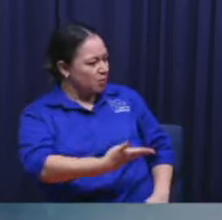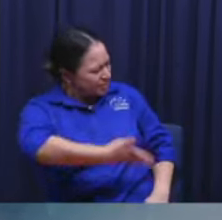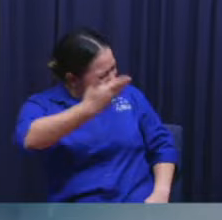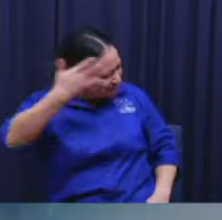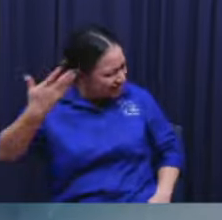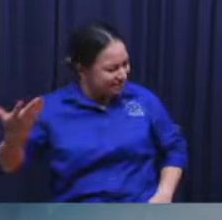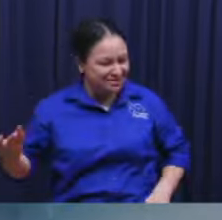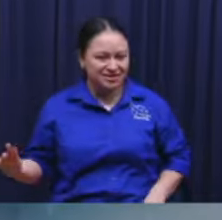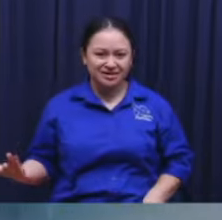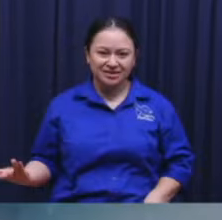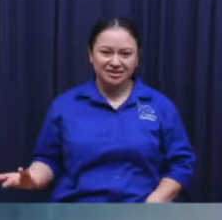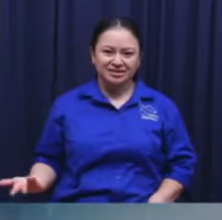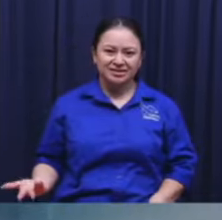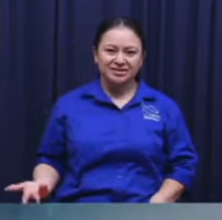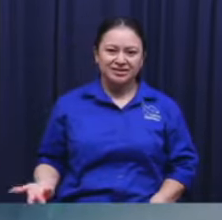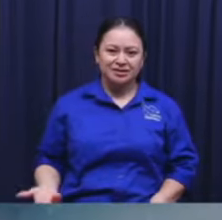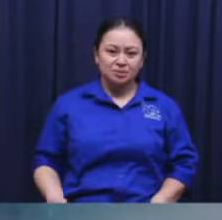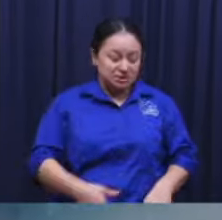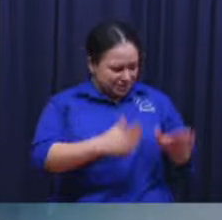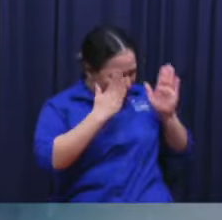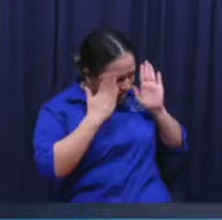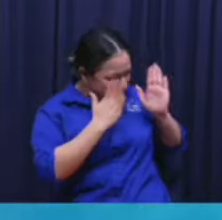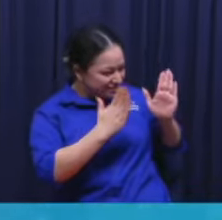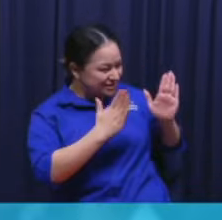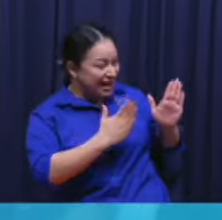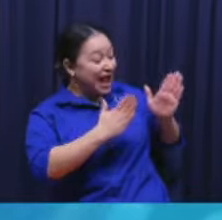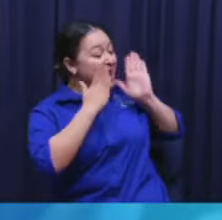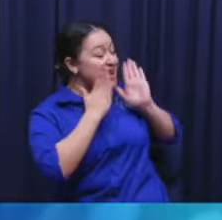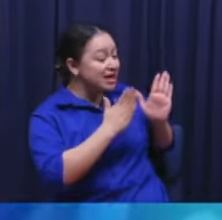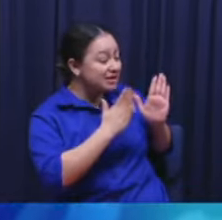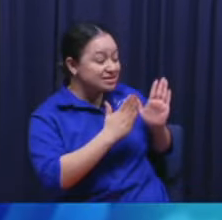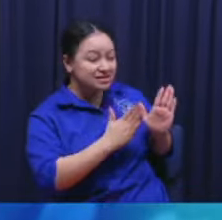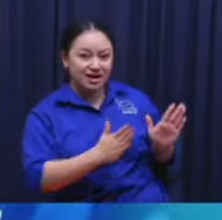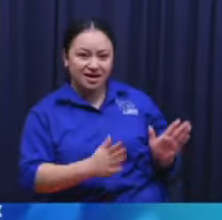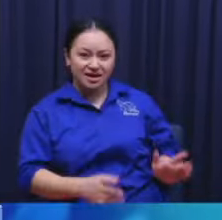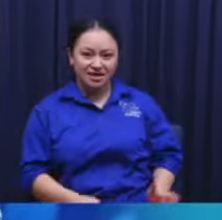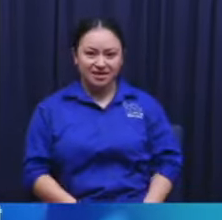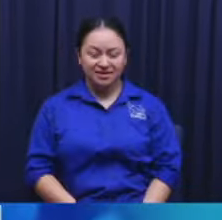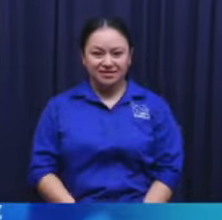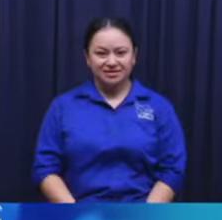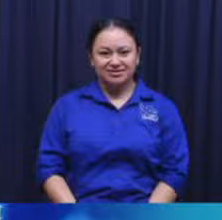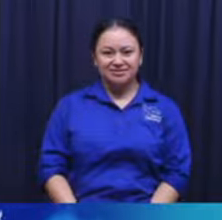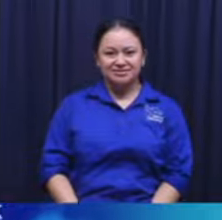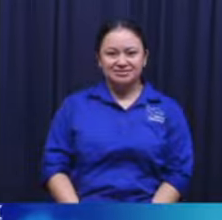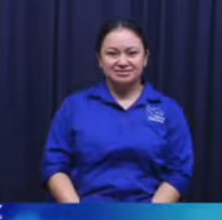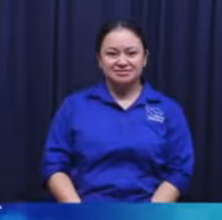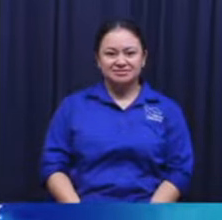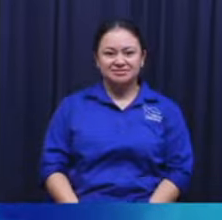predicar, pues, hombre. Pero estar alerta. ¡Alerta!